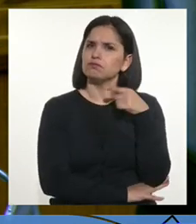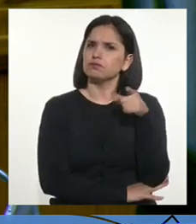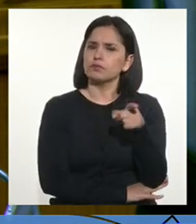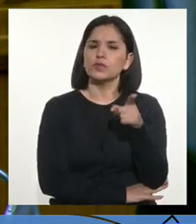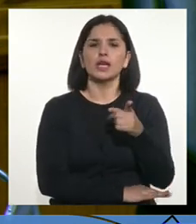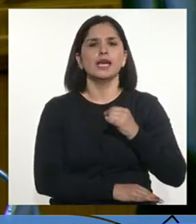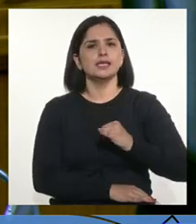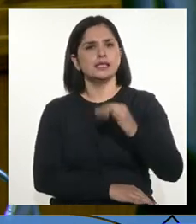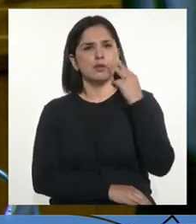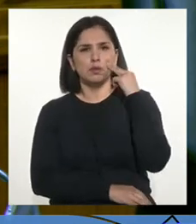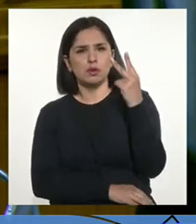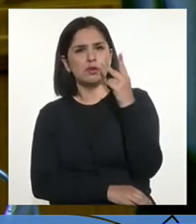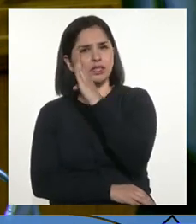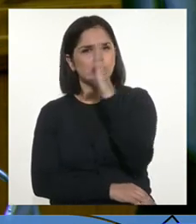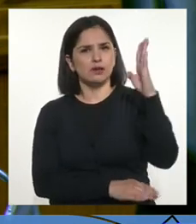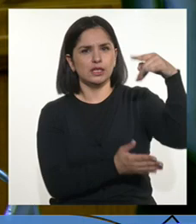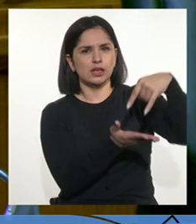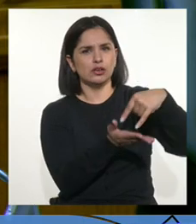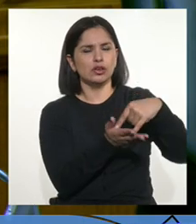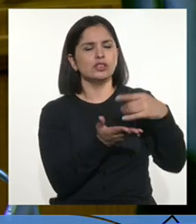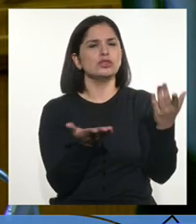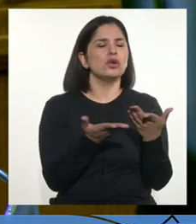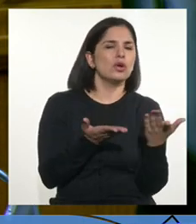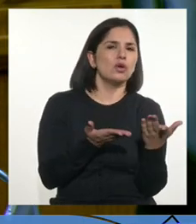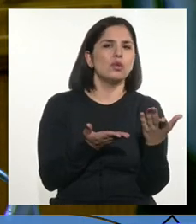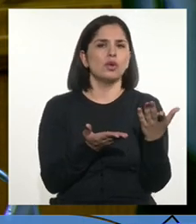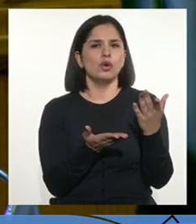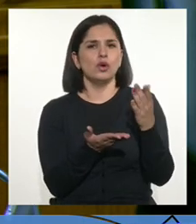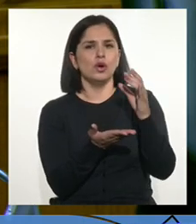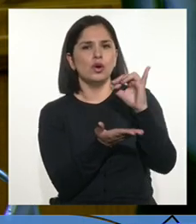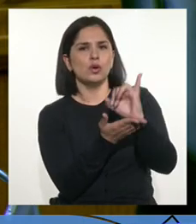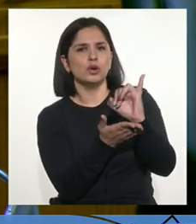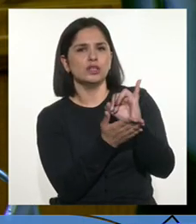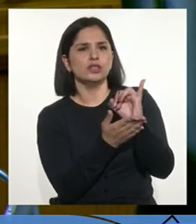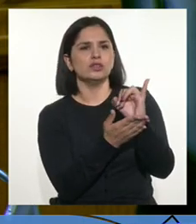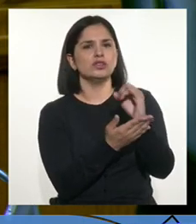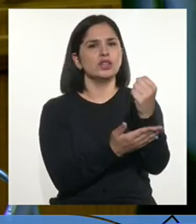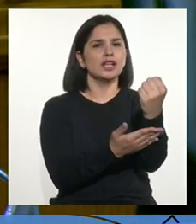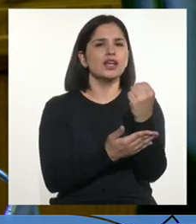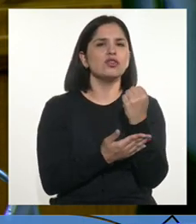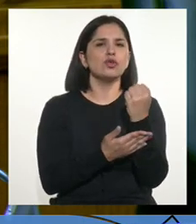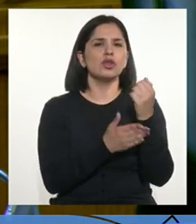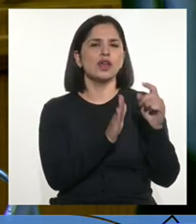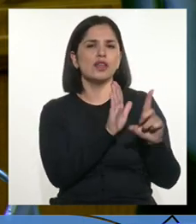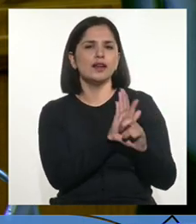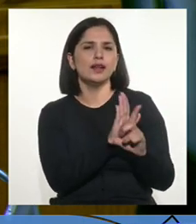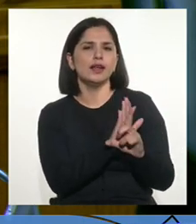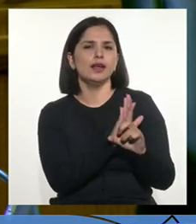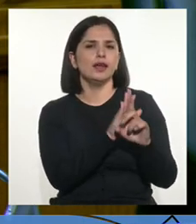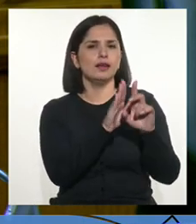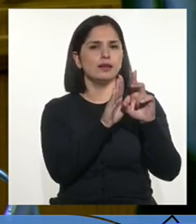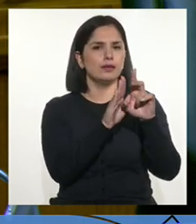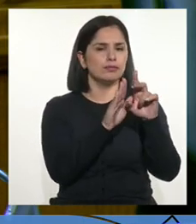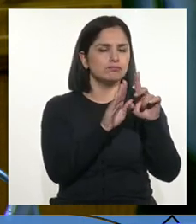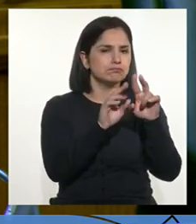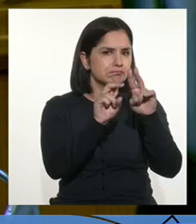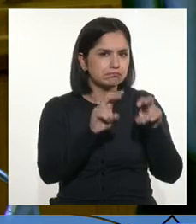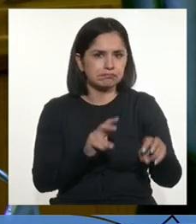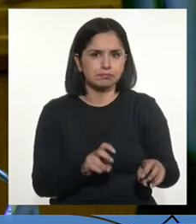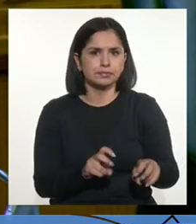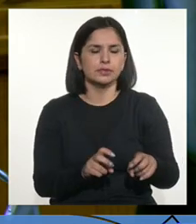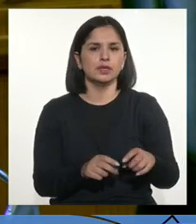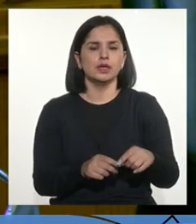hemos visto la biblioteca del congreso más bien como un órgano de asesoría legislativa creo que eso desde mi